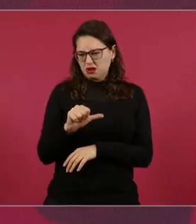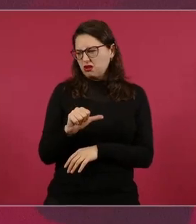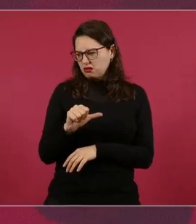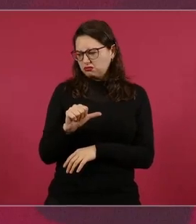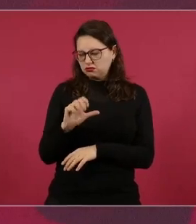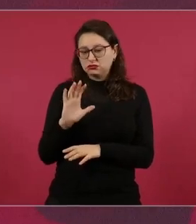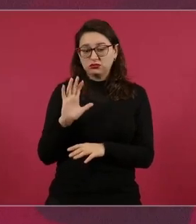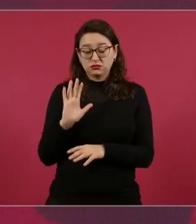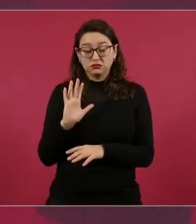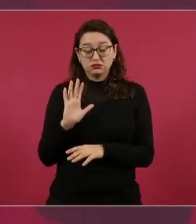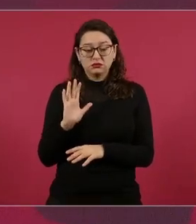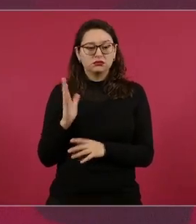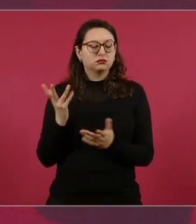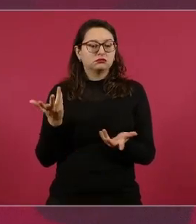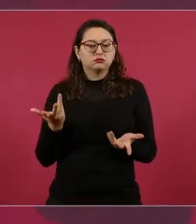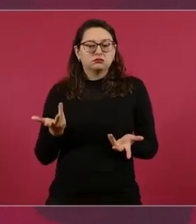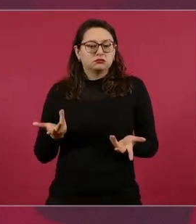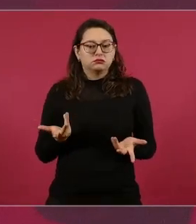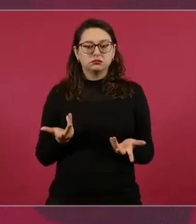y